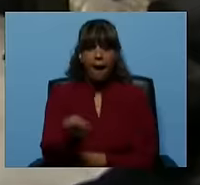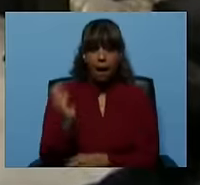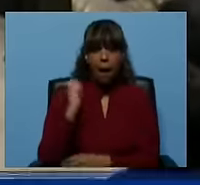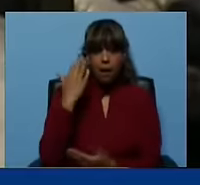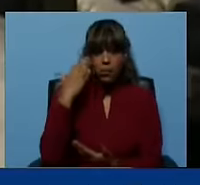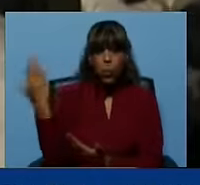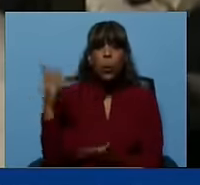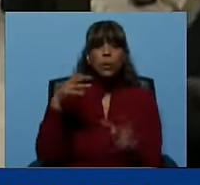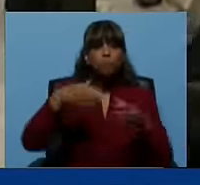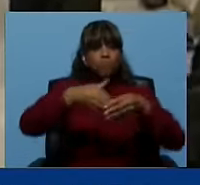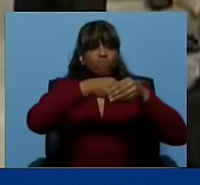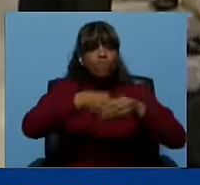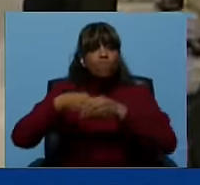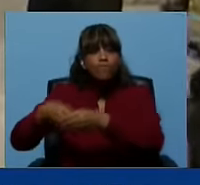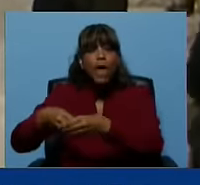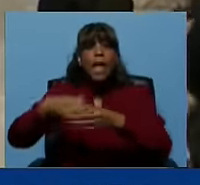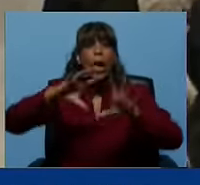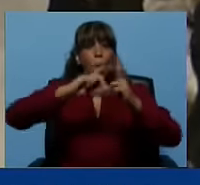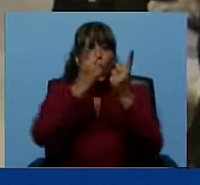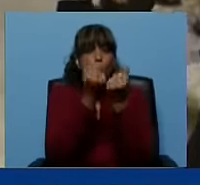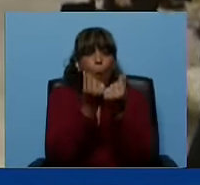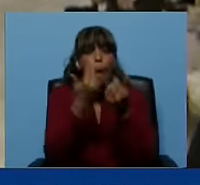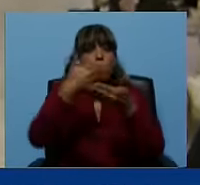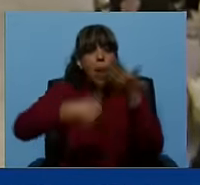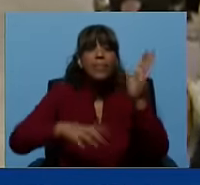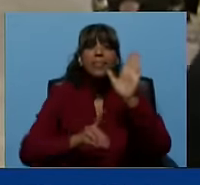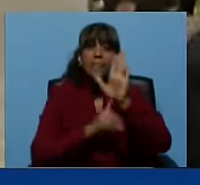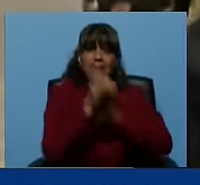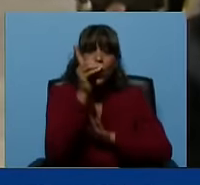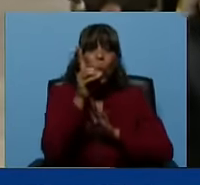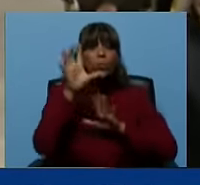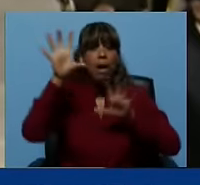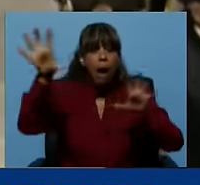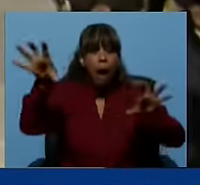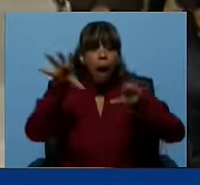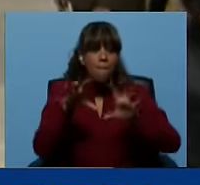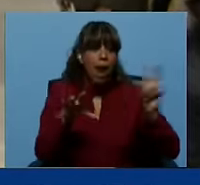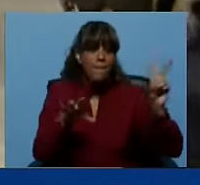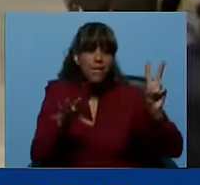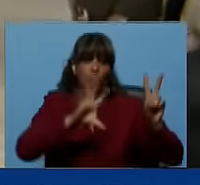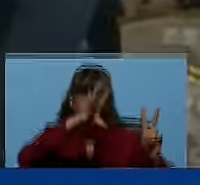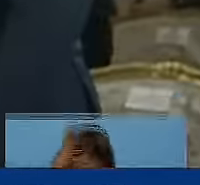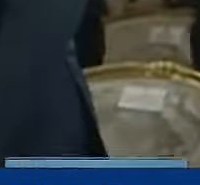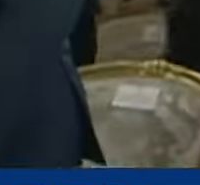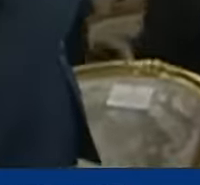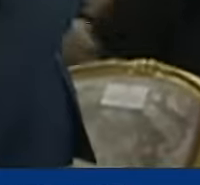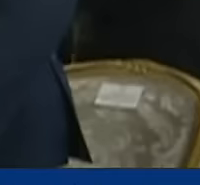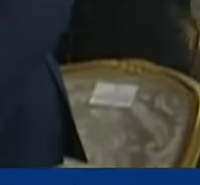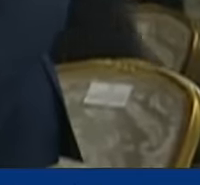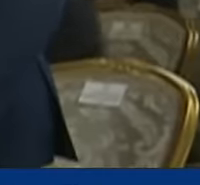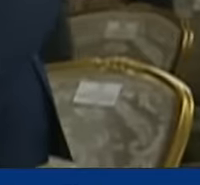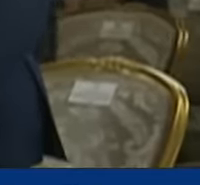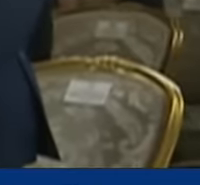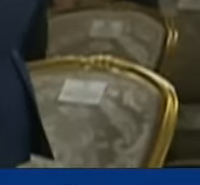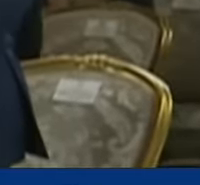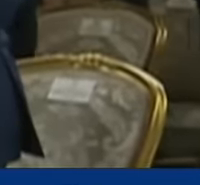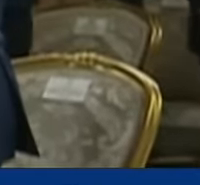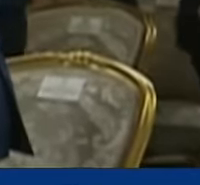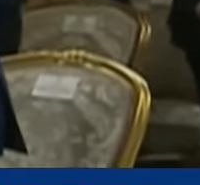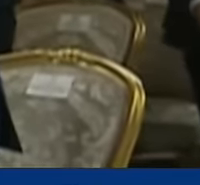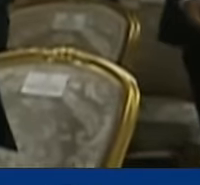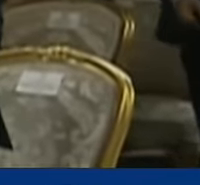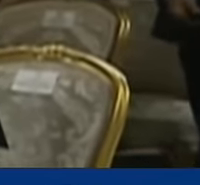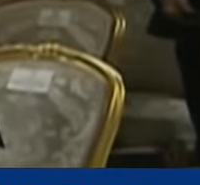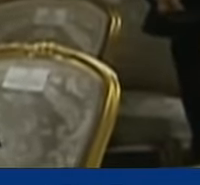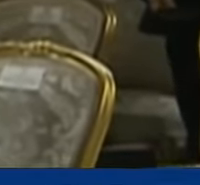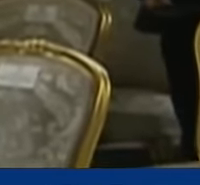factibilidad técnico-económica entonces servirá para el desarrollo de aguas territoriales y superficiales del Golfo de